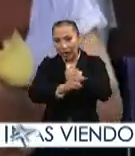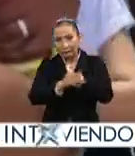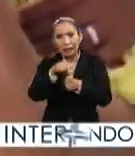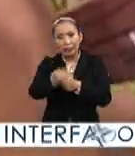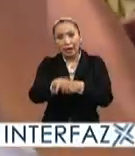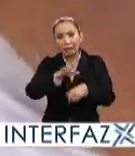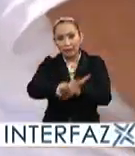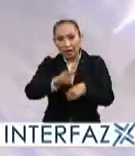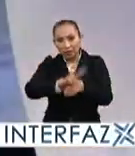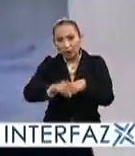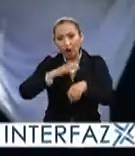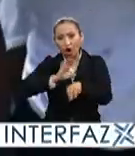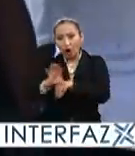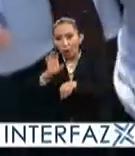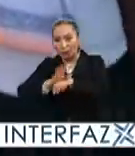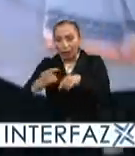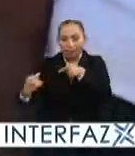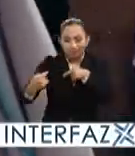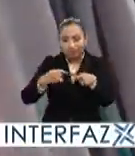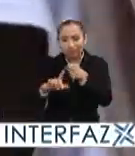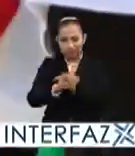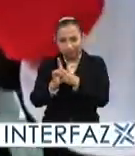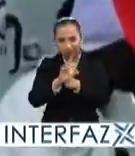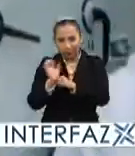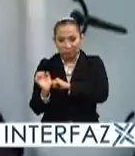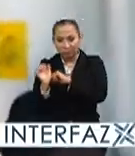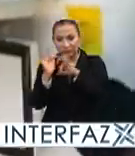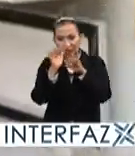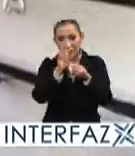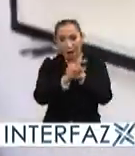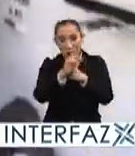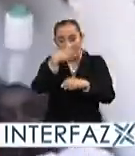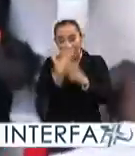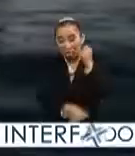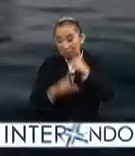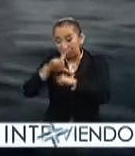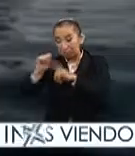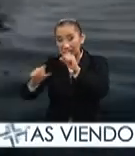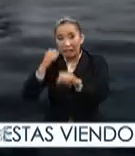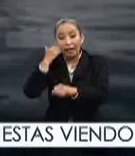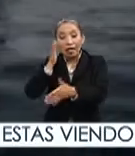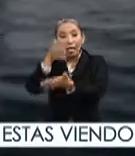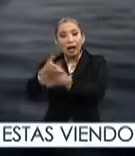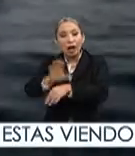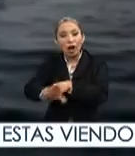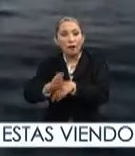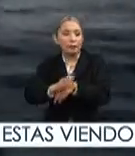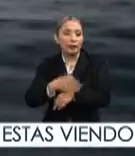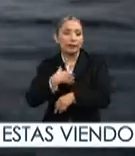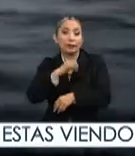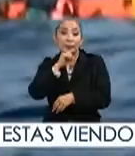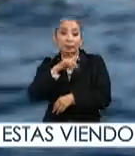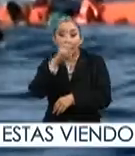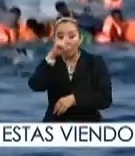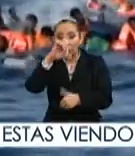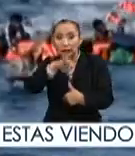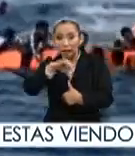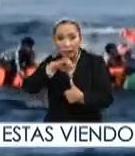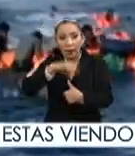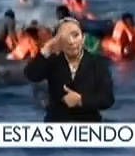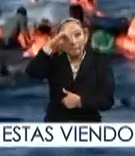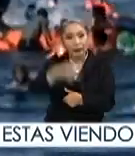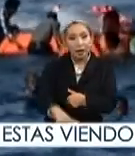de Venezuela y Colombia por la crisis que se vive en Venezuela. Muchos han tratado de llegar a Colombia. Y no se diga